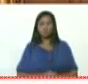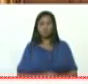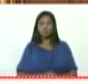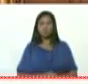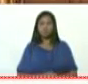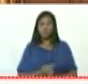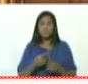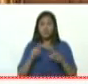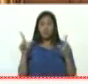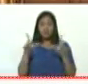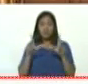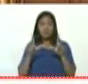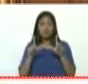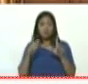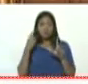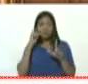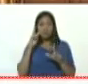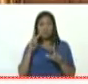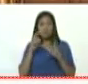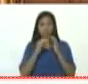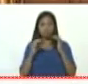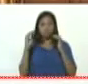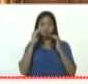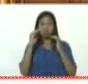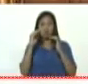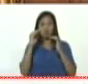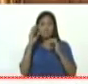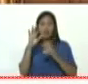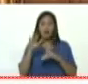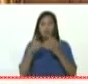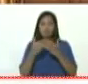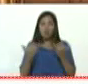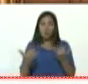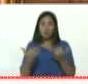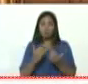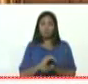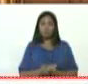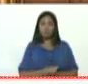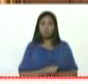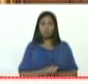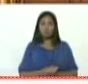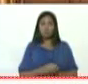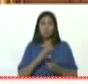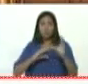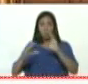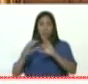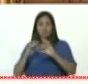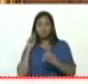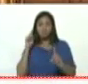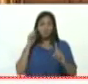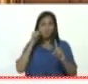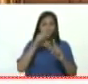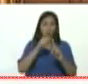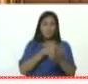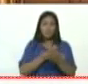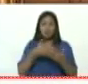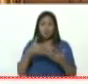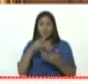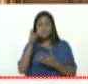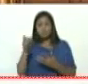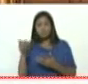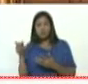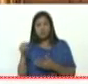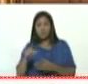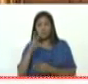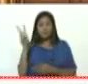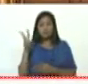Pero las televisoras tienen que tener una capacidad inmensa hoy. De comunicar y llegar a millones en